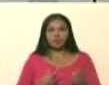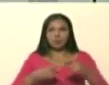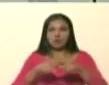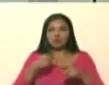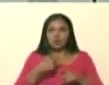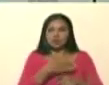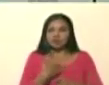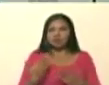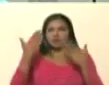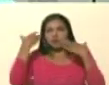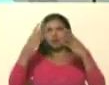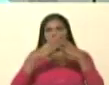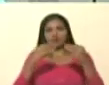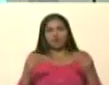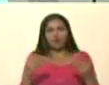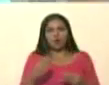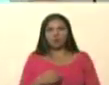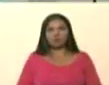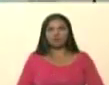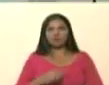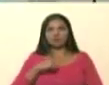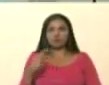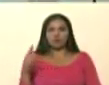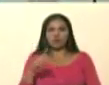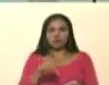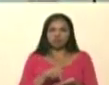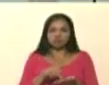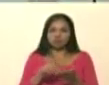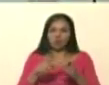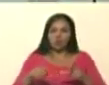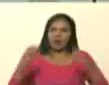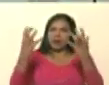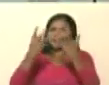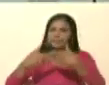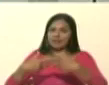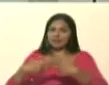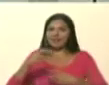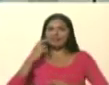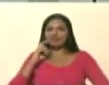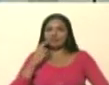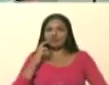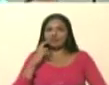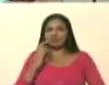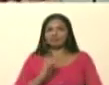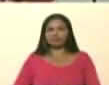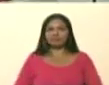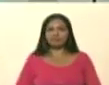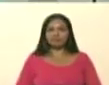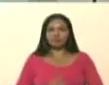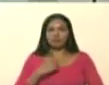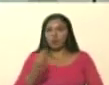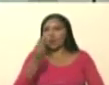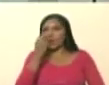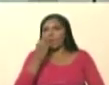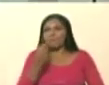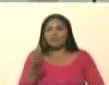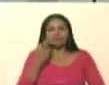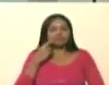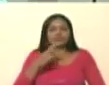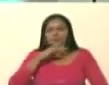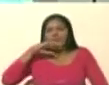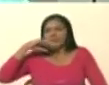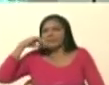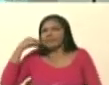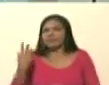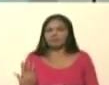quiero saludar estamos en la sede de una empresa chocolatera hemos comido chocolate es sabroso